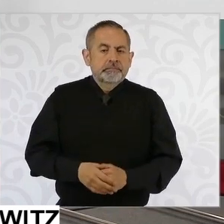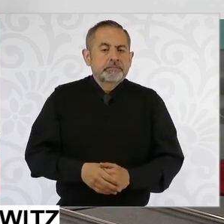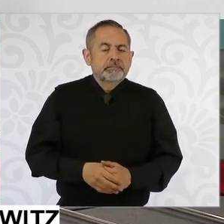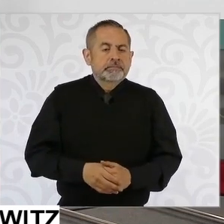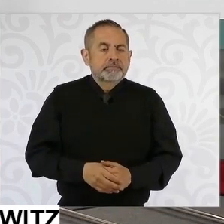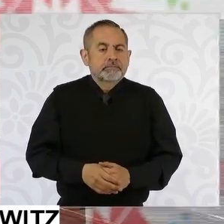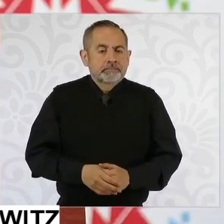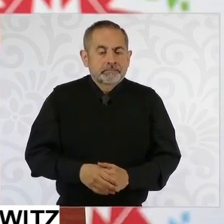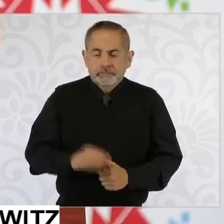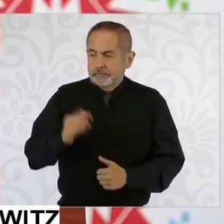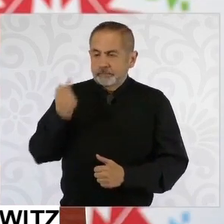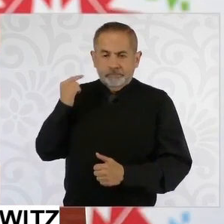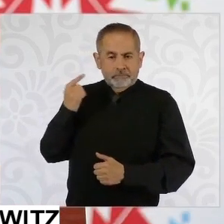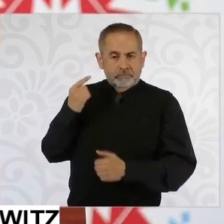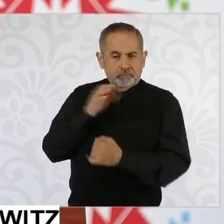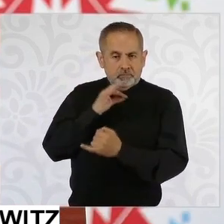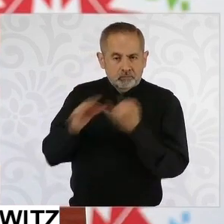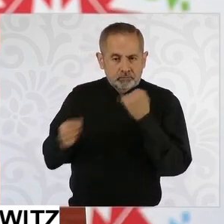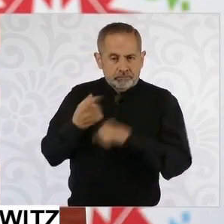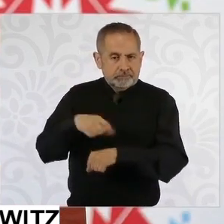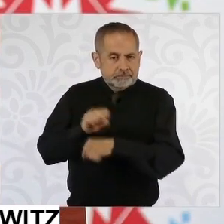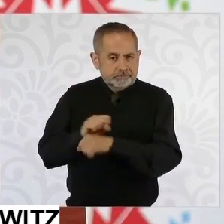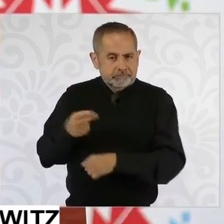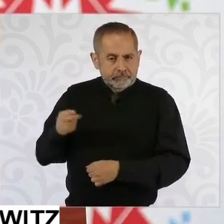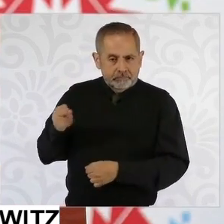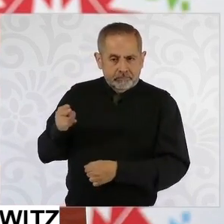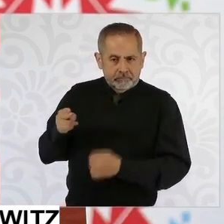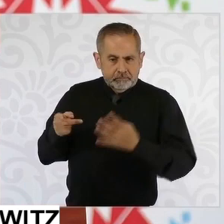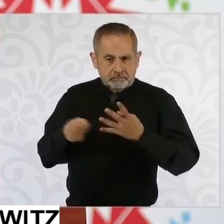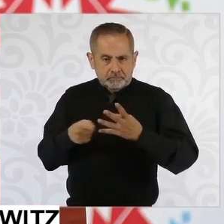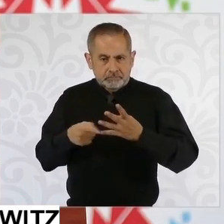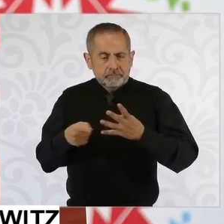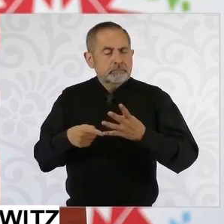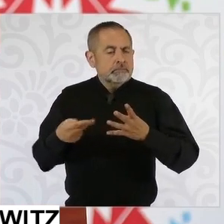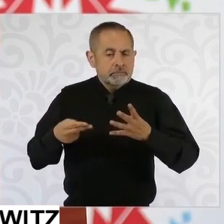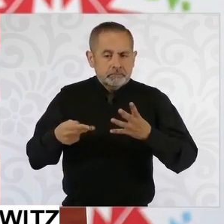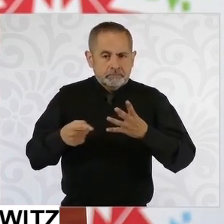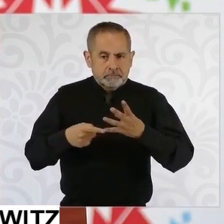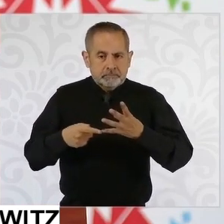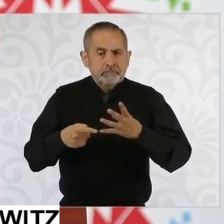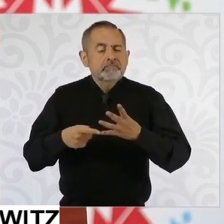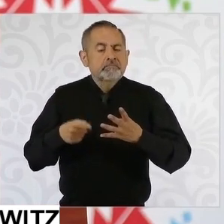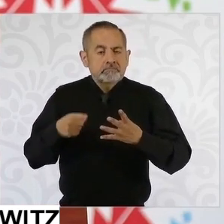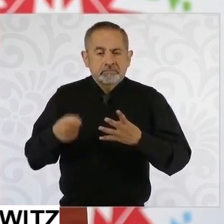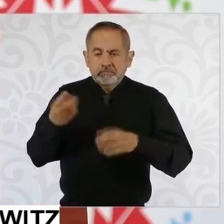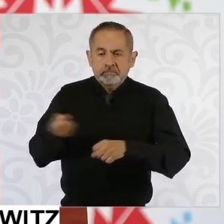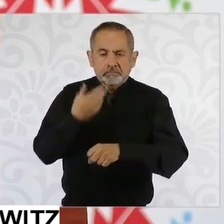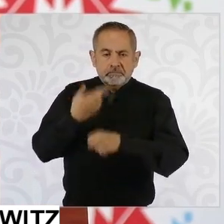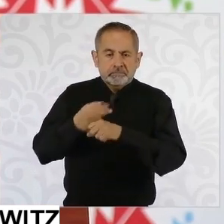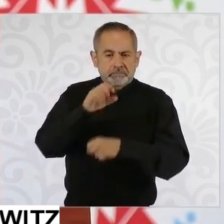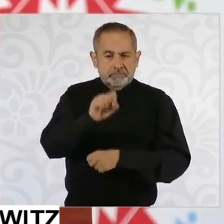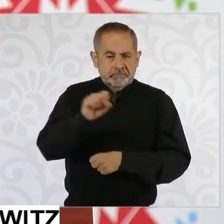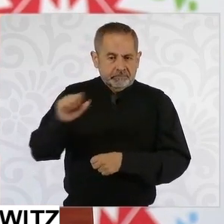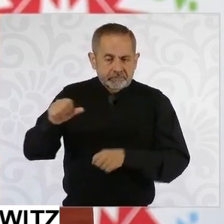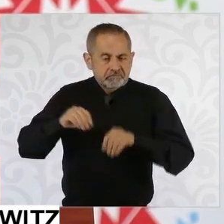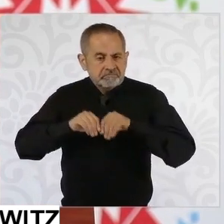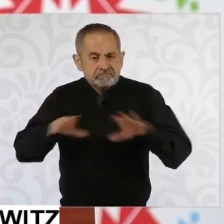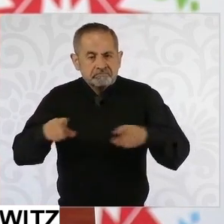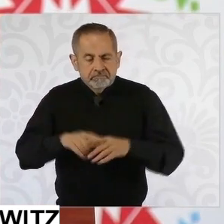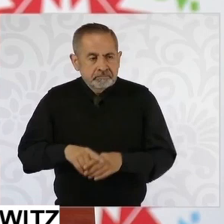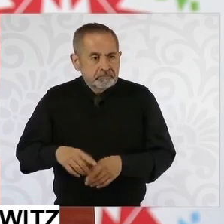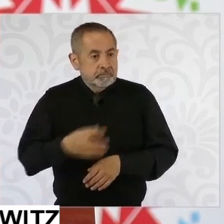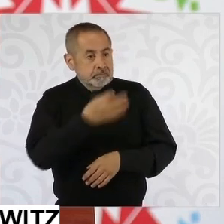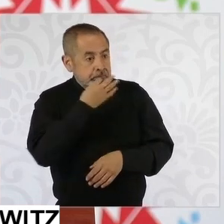En la última semana de noviembre, la Secretaría de Salud tuvo la notificación de un